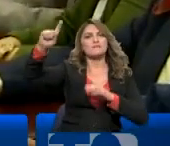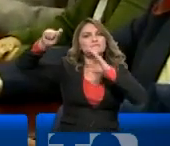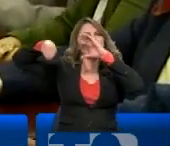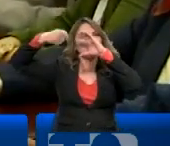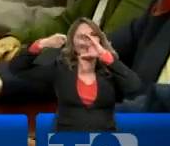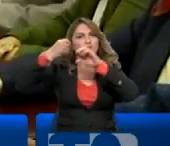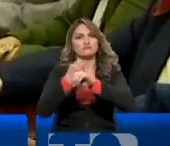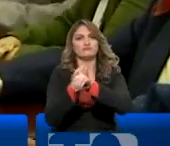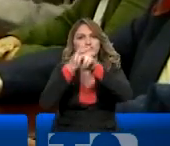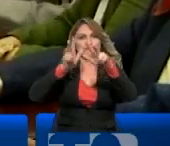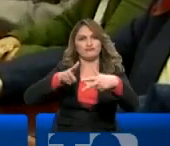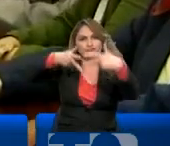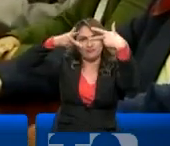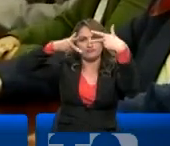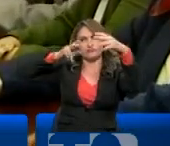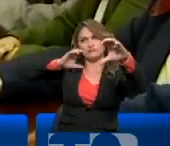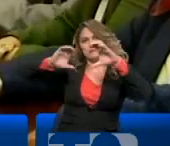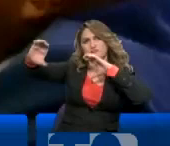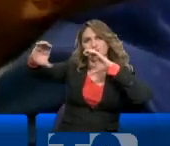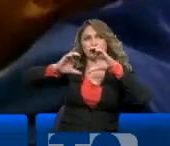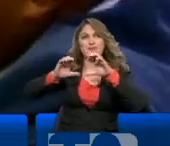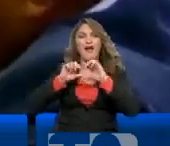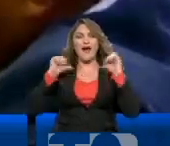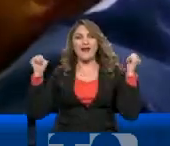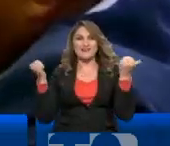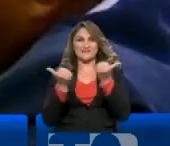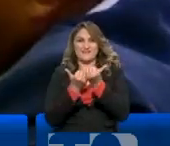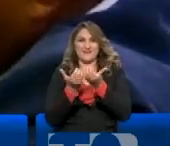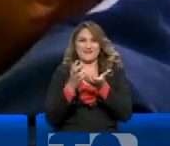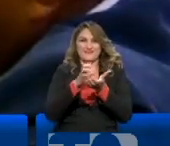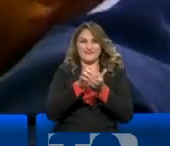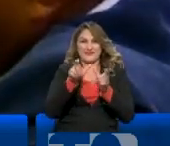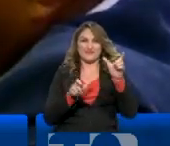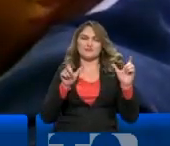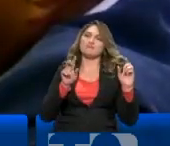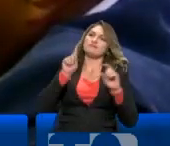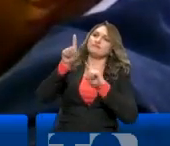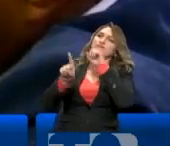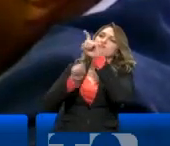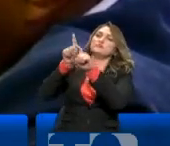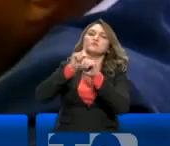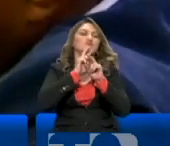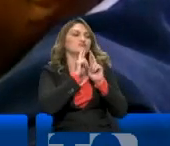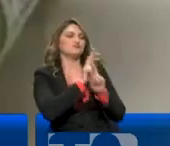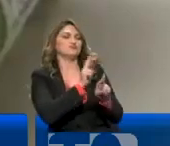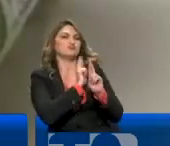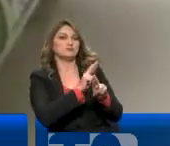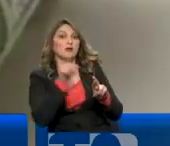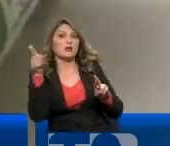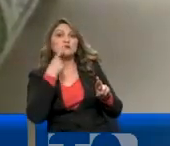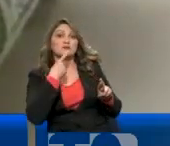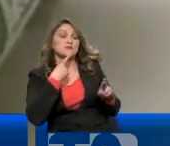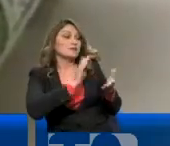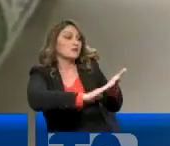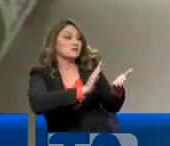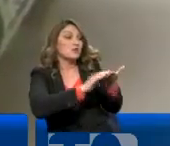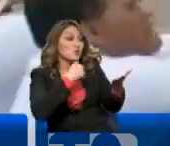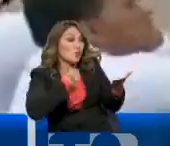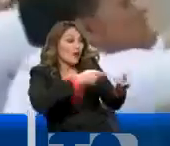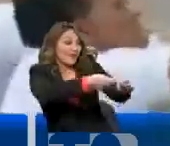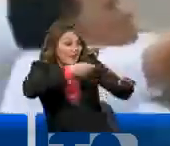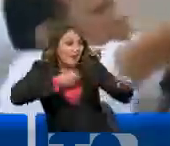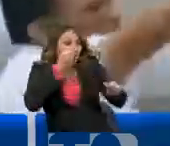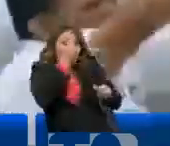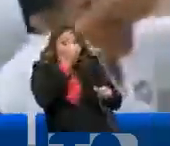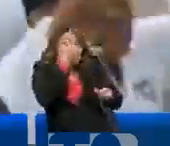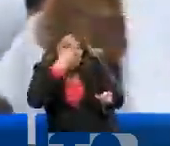los asambleístas de la Comisión de Fiscalización y dejó en claro que él no es GM y que no recibió